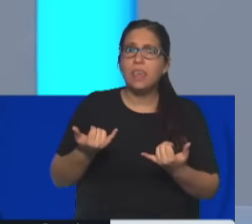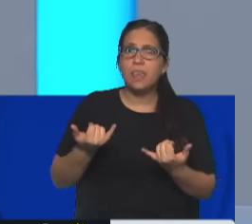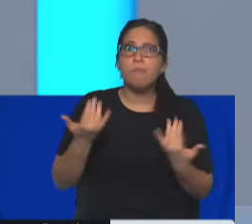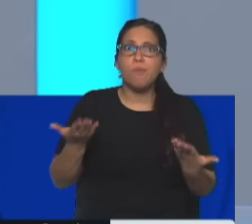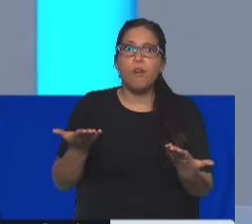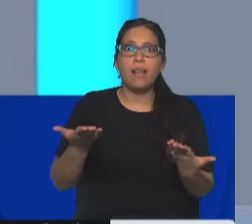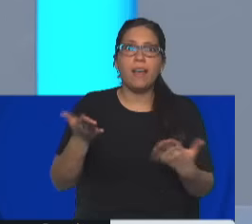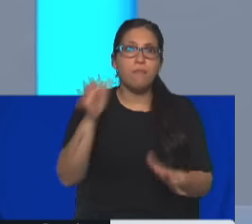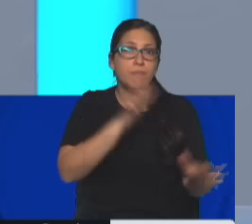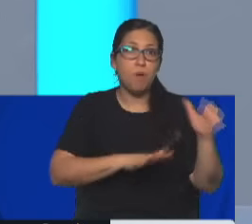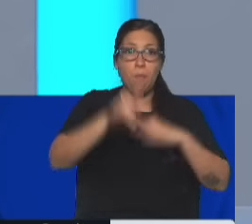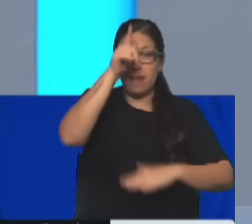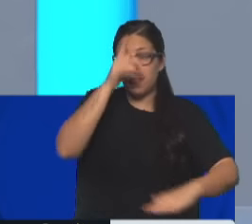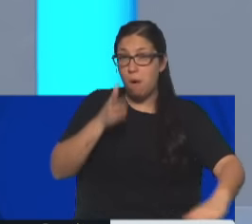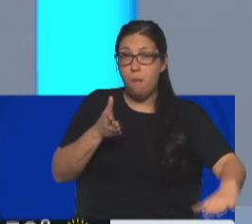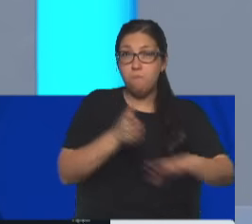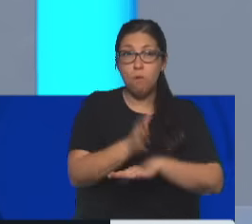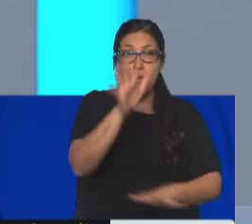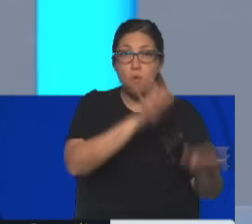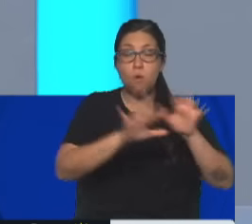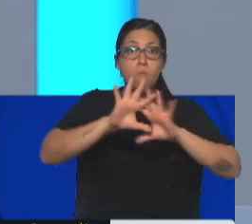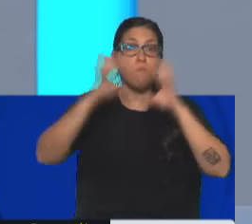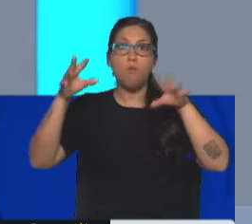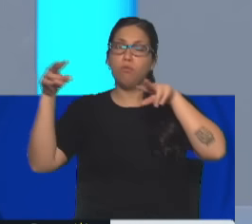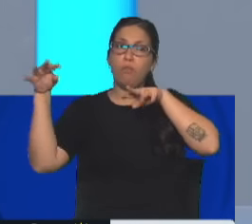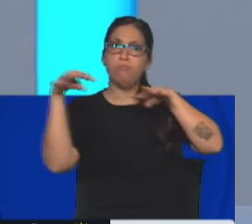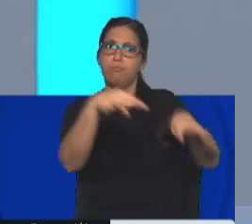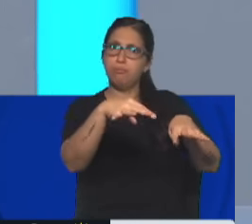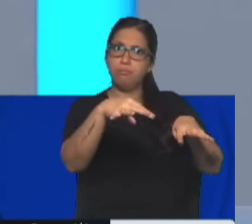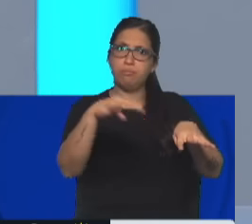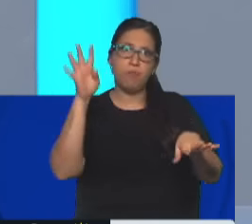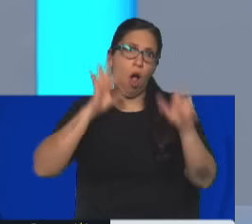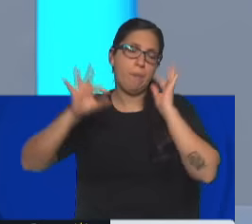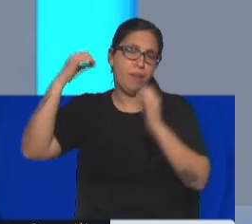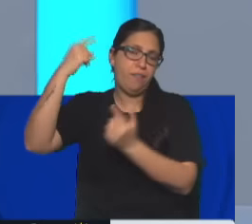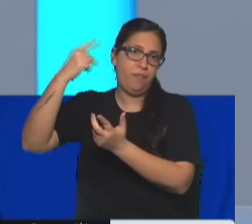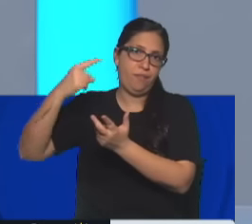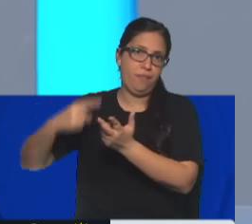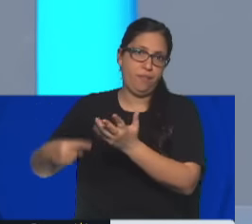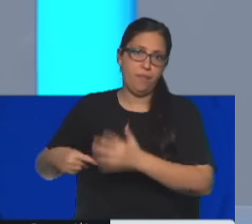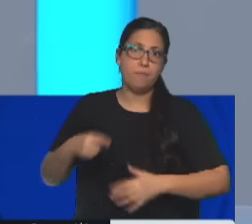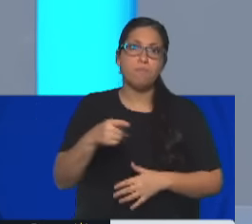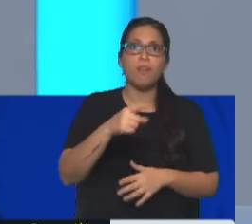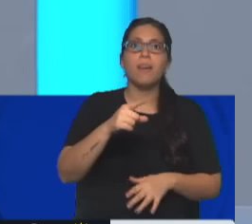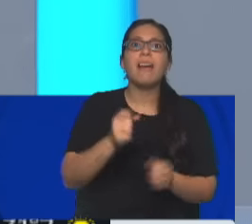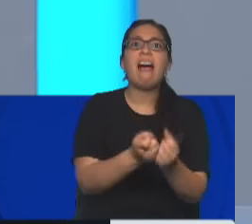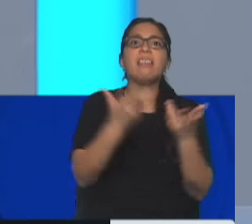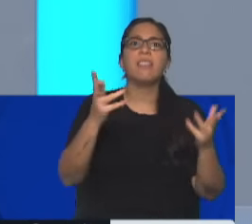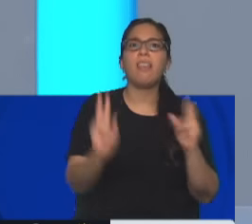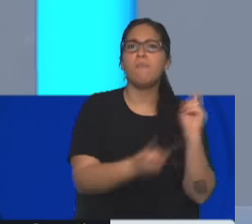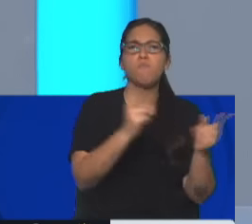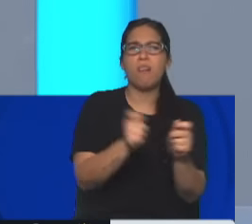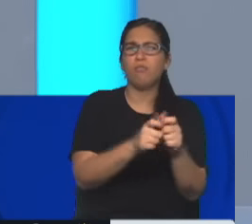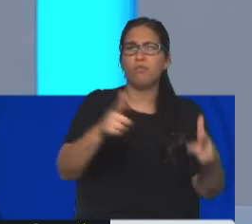del mega operativo que, sí, como decíamos y lo repetimos, ¿no? Es el más letal de toda la historia de Brasil. De hecho,